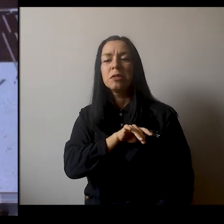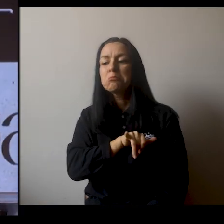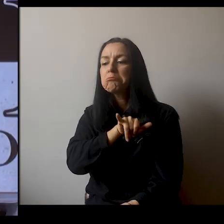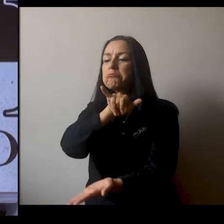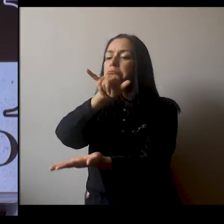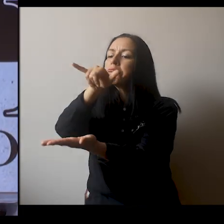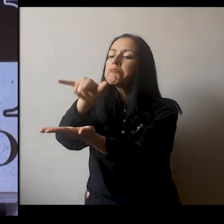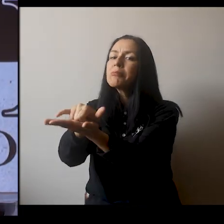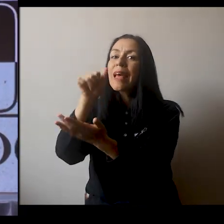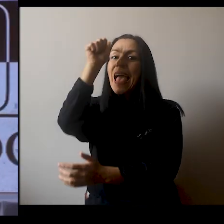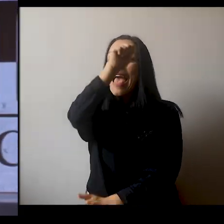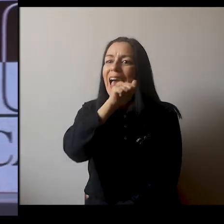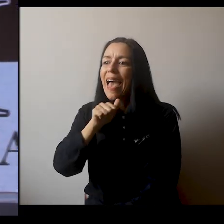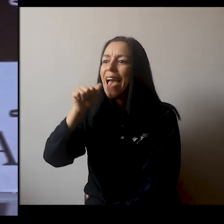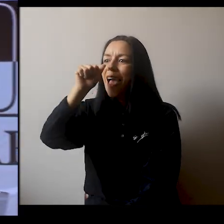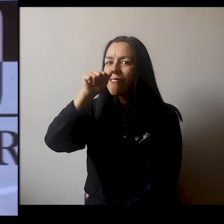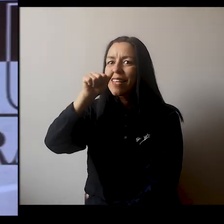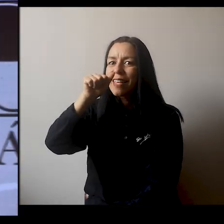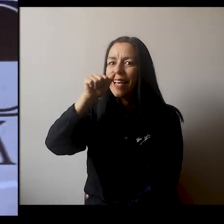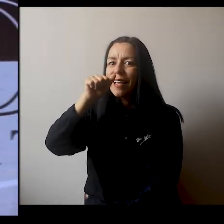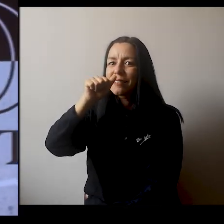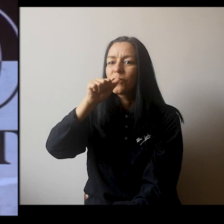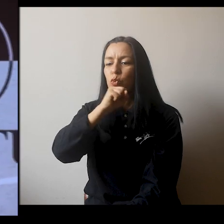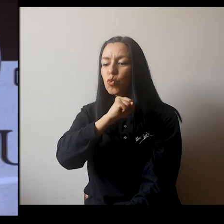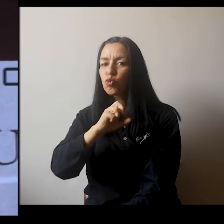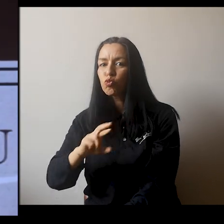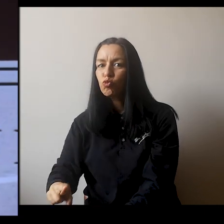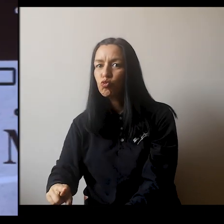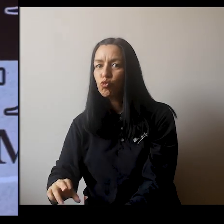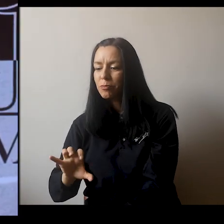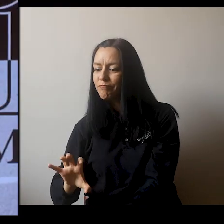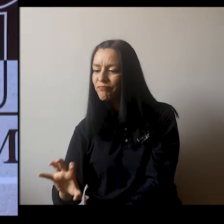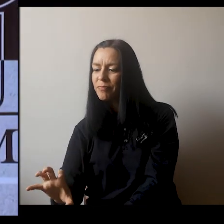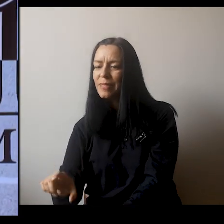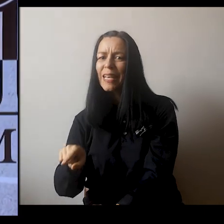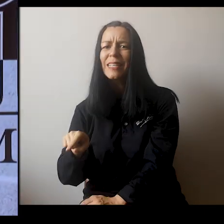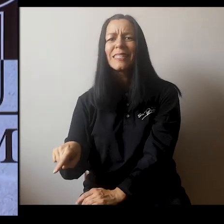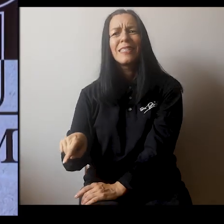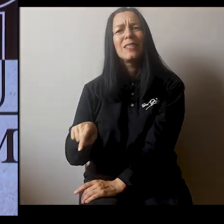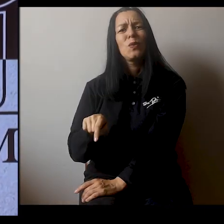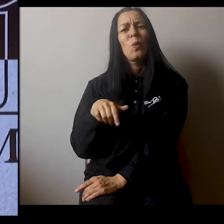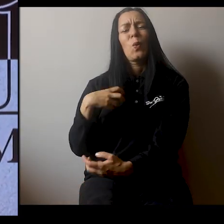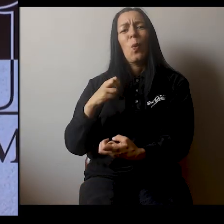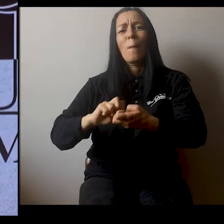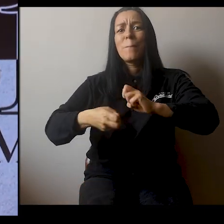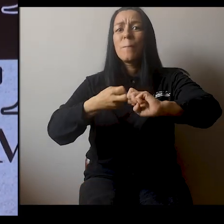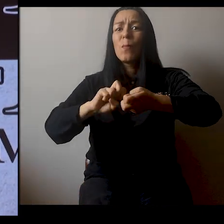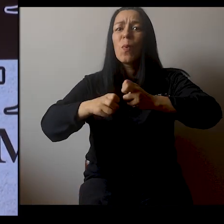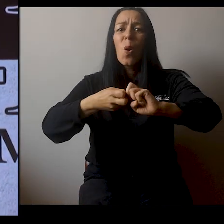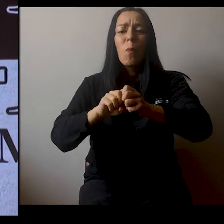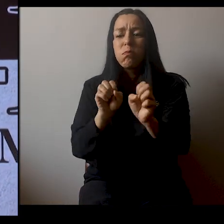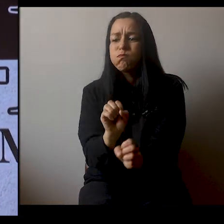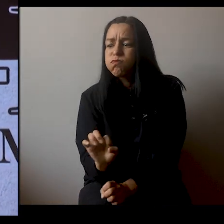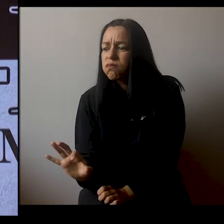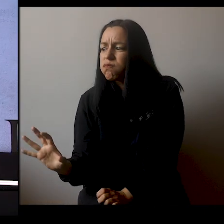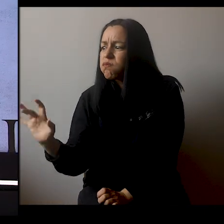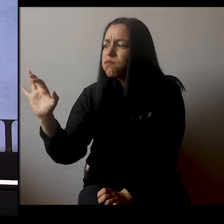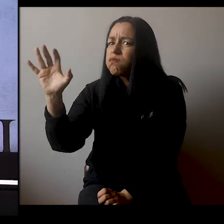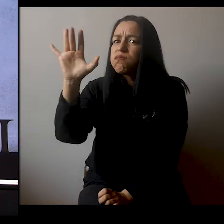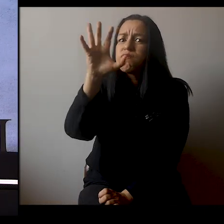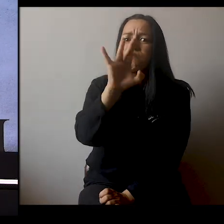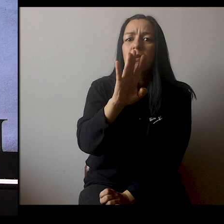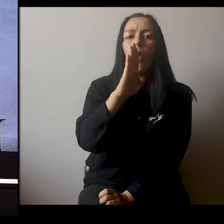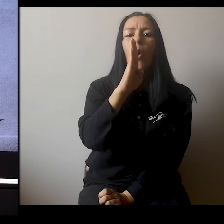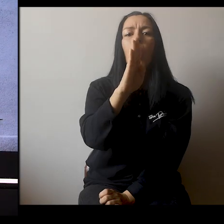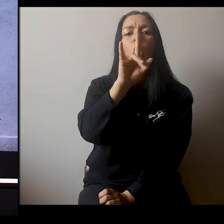misionero. Y cuando él llegó a esa nación, a Sudáfrica, la nación estaba afectada por la